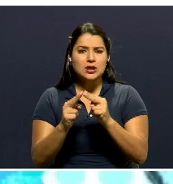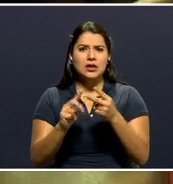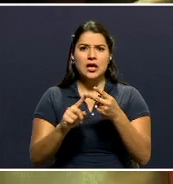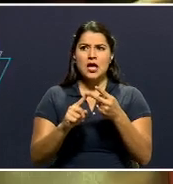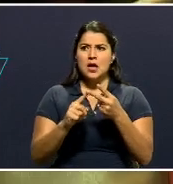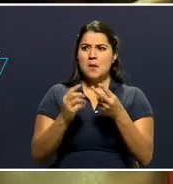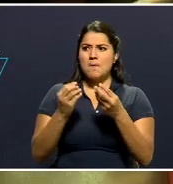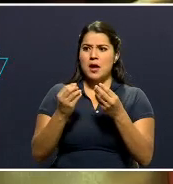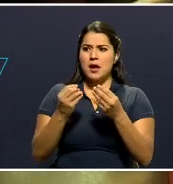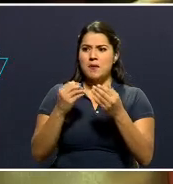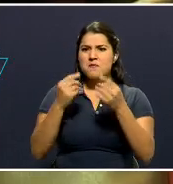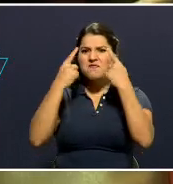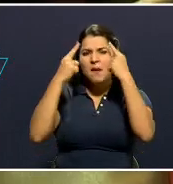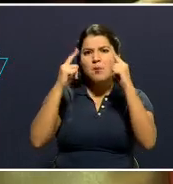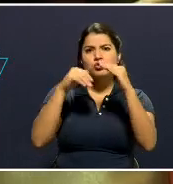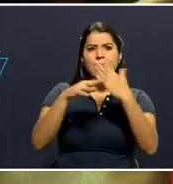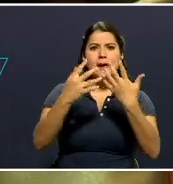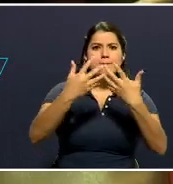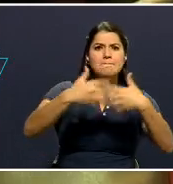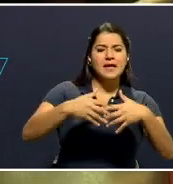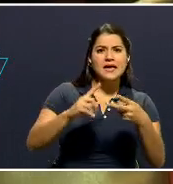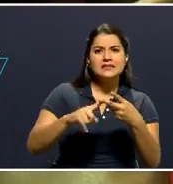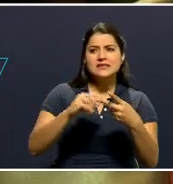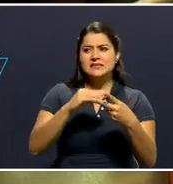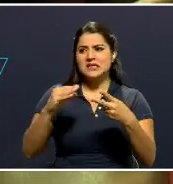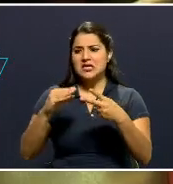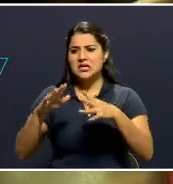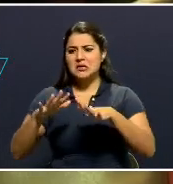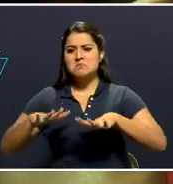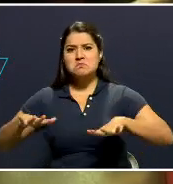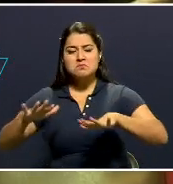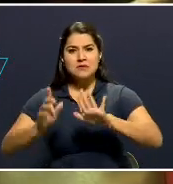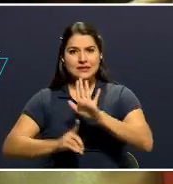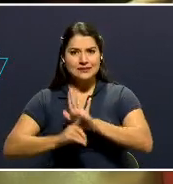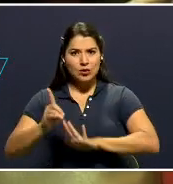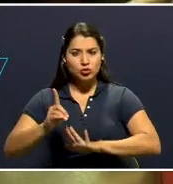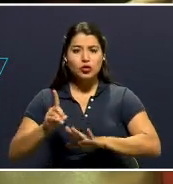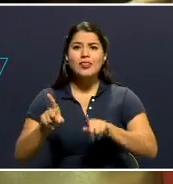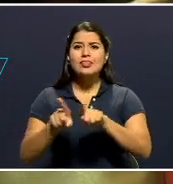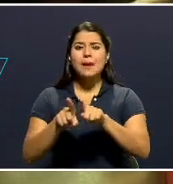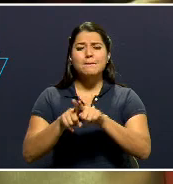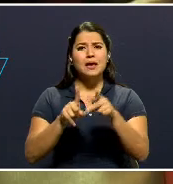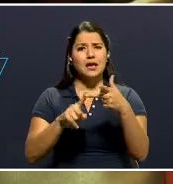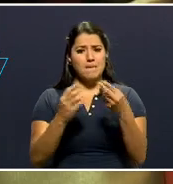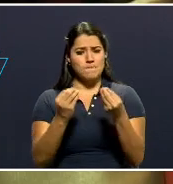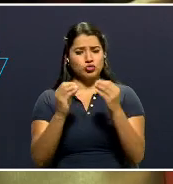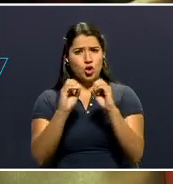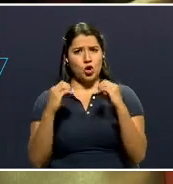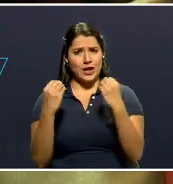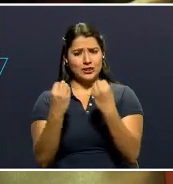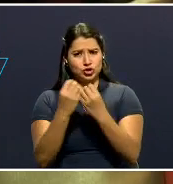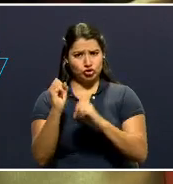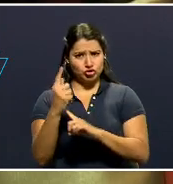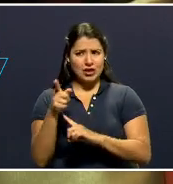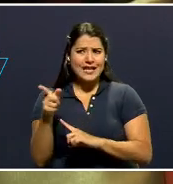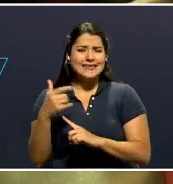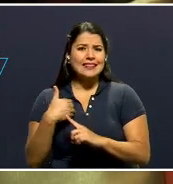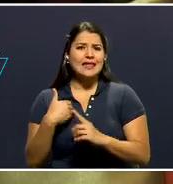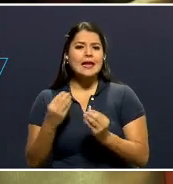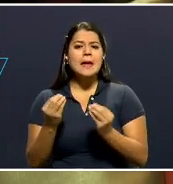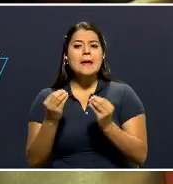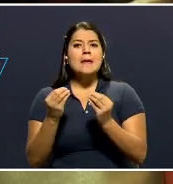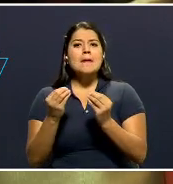de desarrollo, incluso en muchísimas organizaciones sociales. Ella tiene paso por